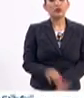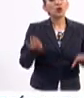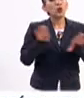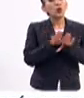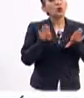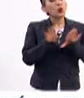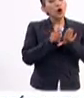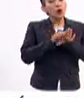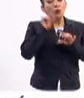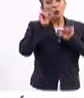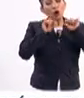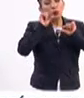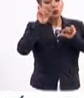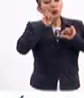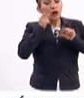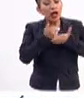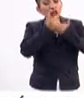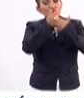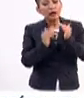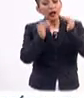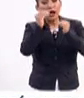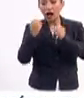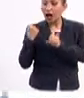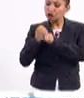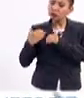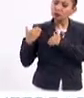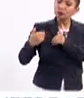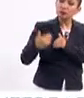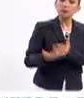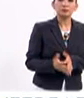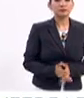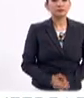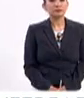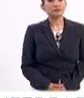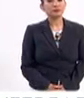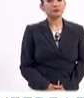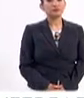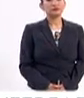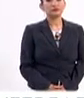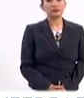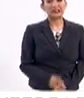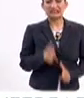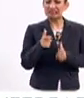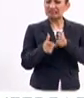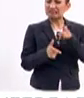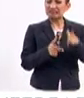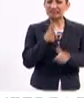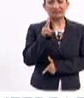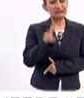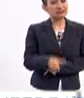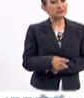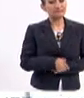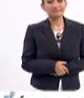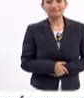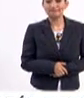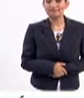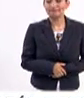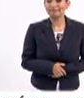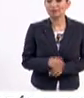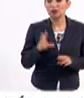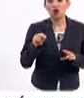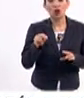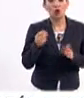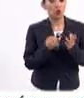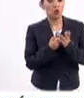¿Cómo ha sido el empoderamiento de la mujer en la última década? Bueno, ha sido muy lenta, sí, desde luego no es